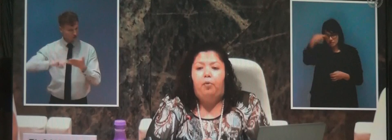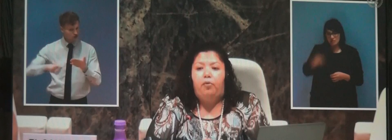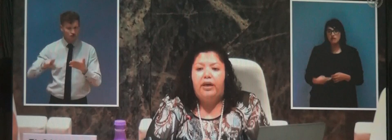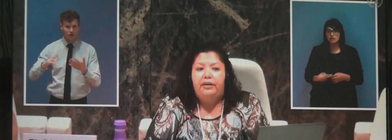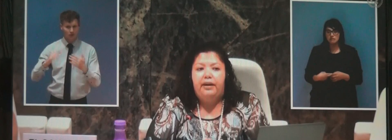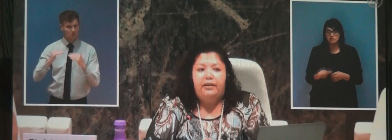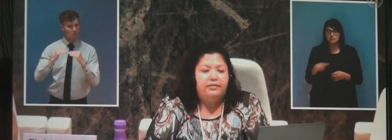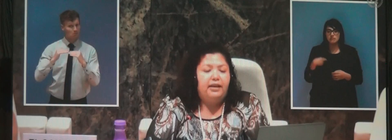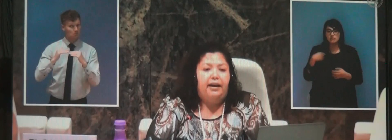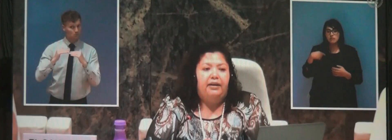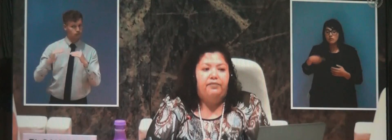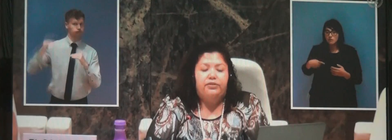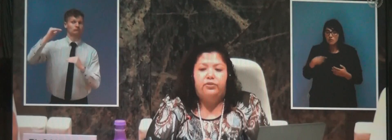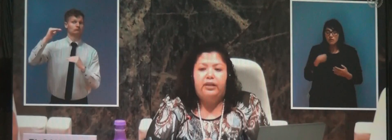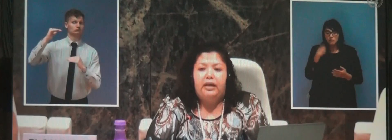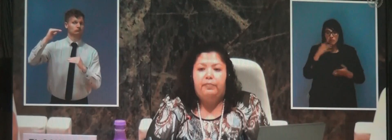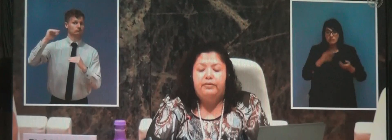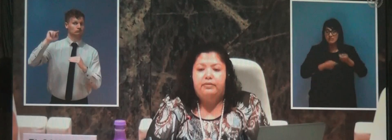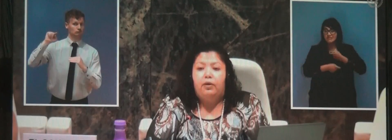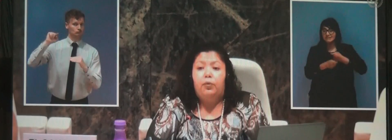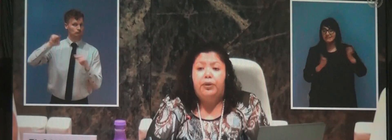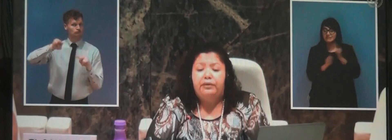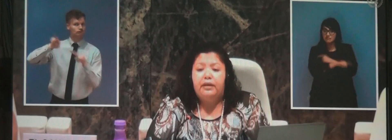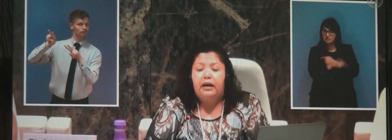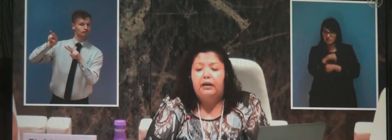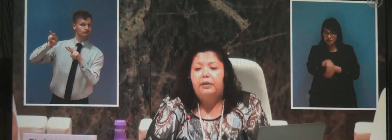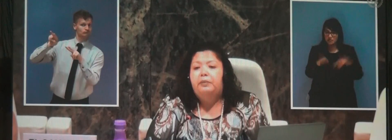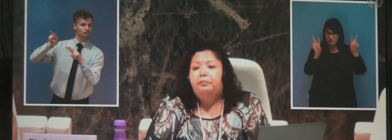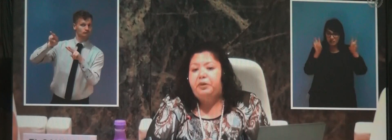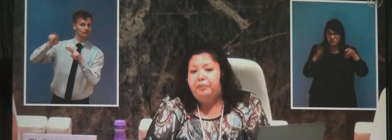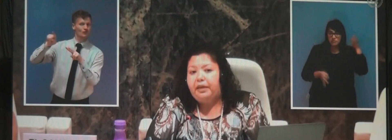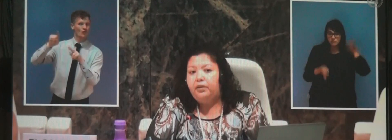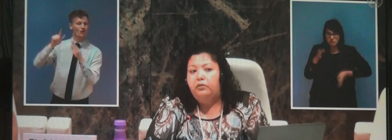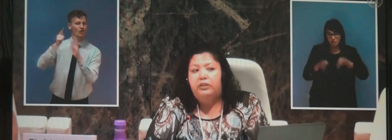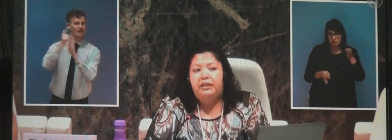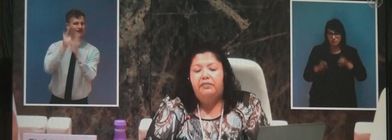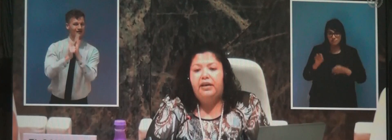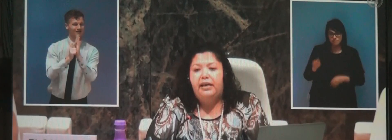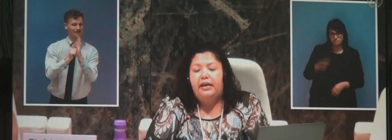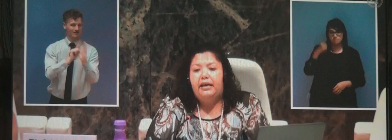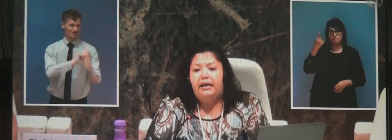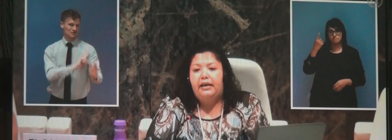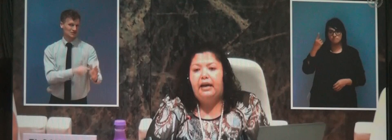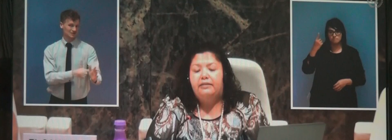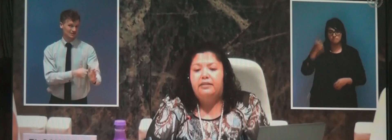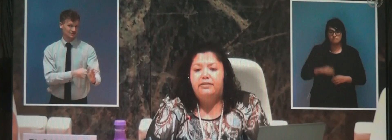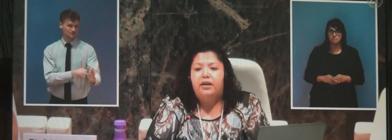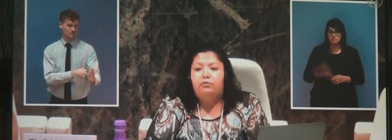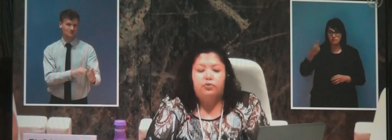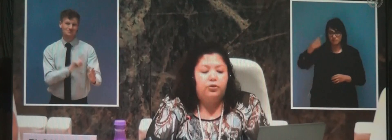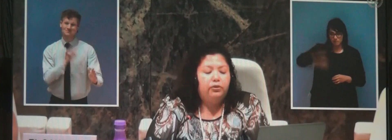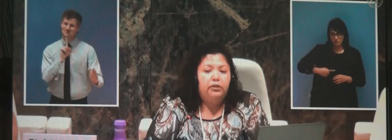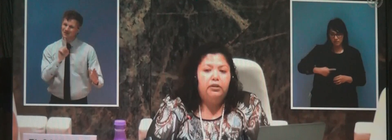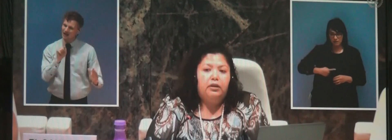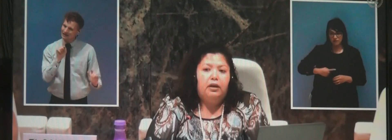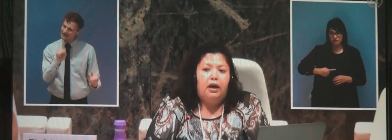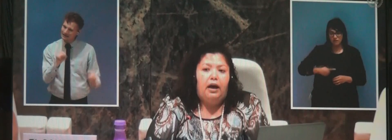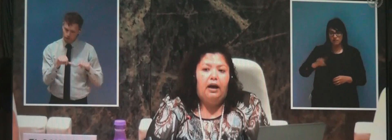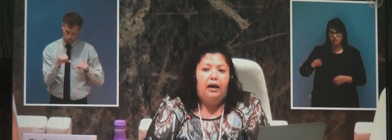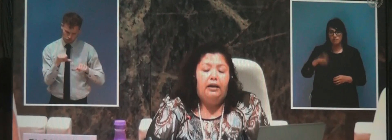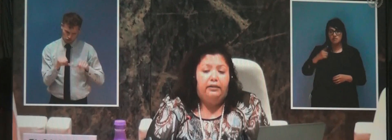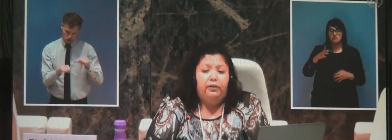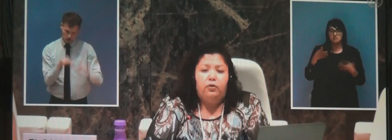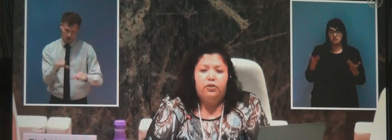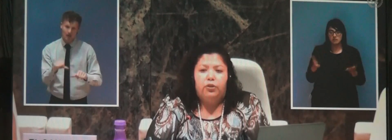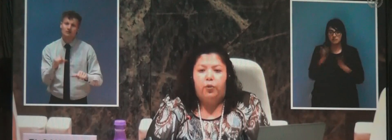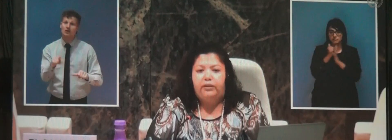para poder realizar la reversión de la capacidad jurídica, primero debe hacerse alusión